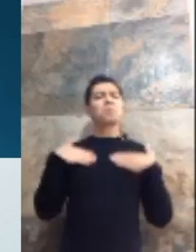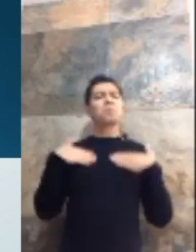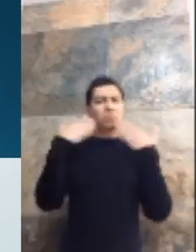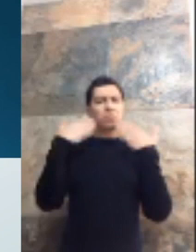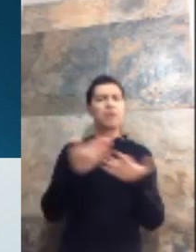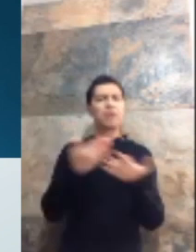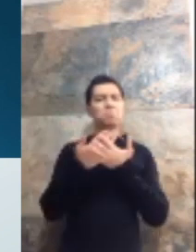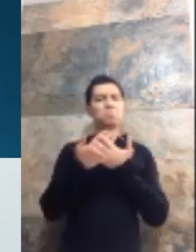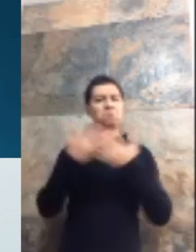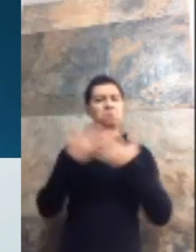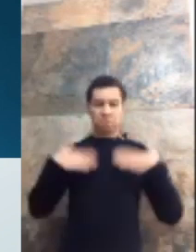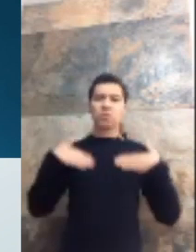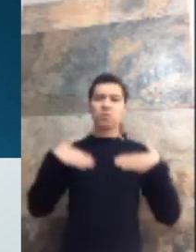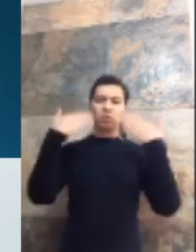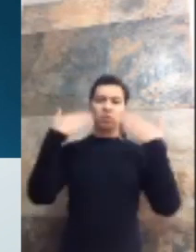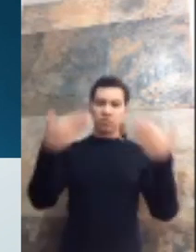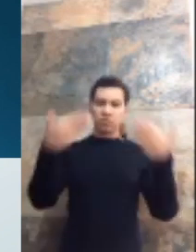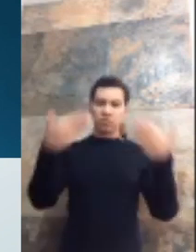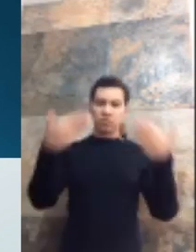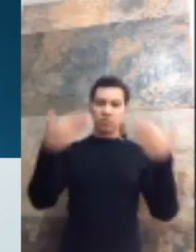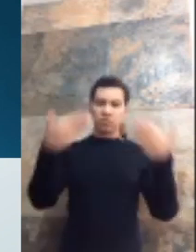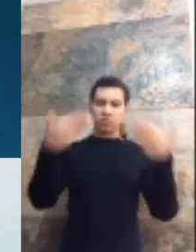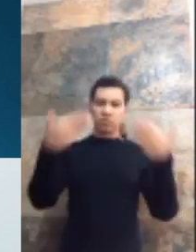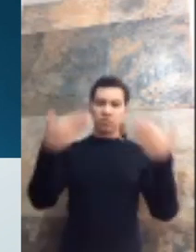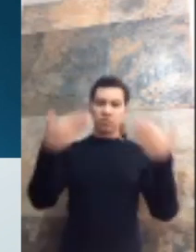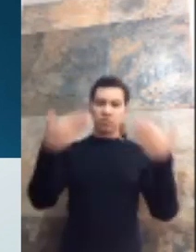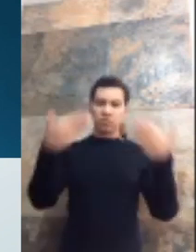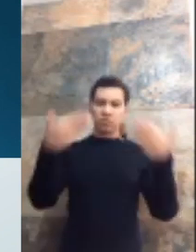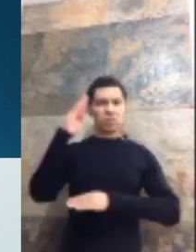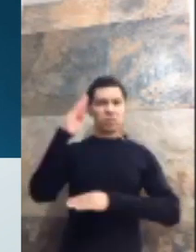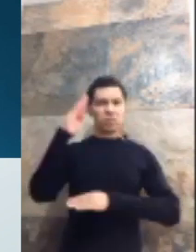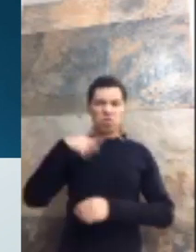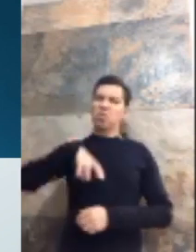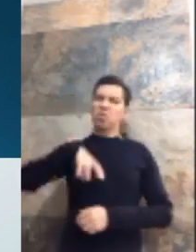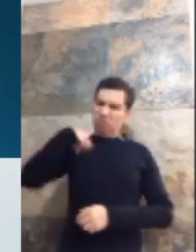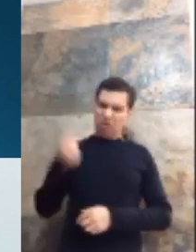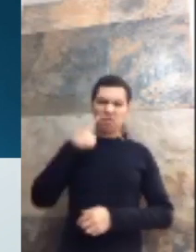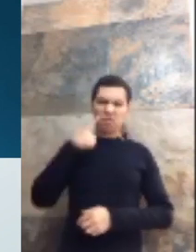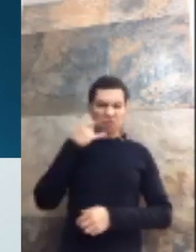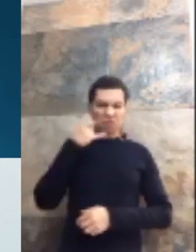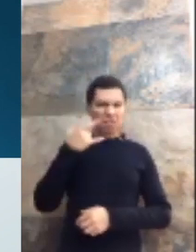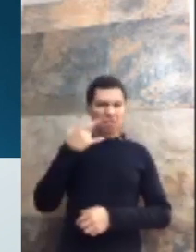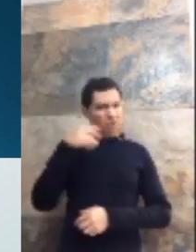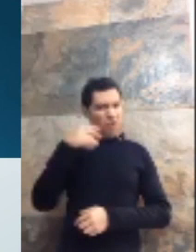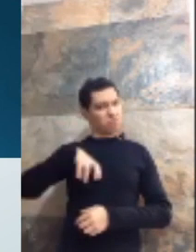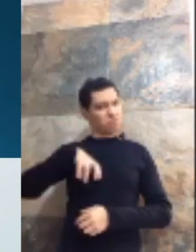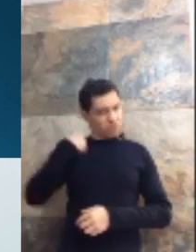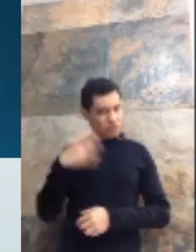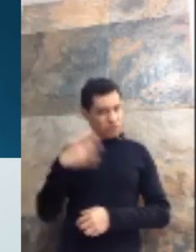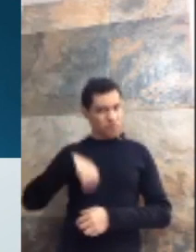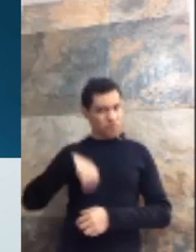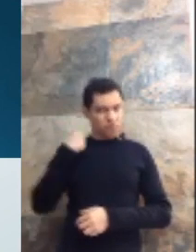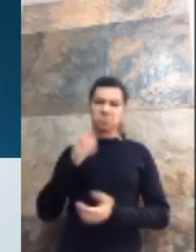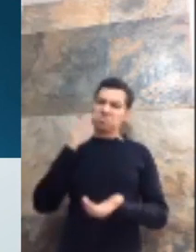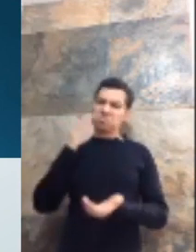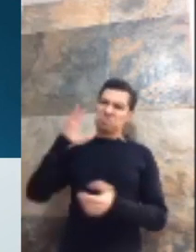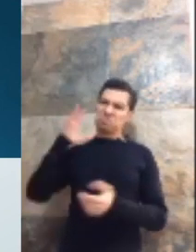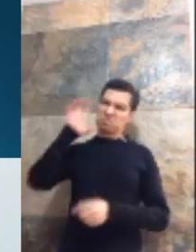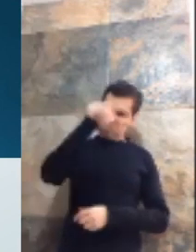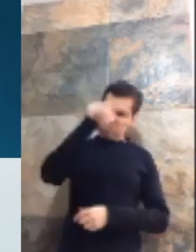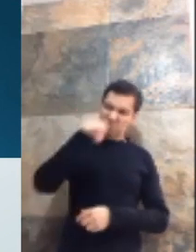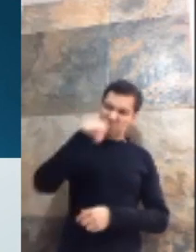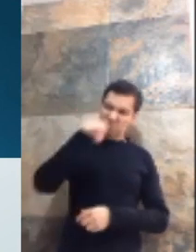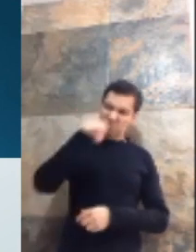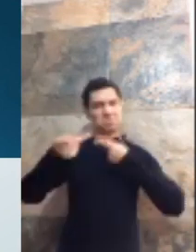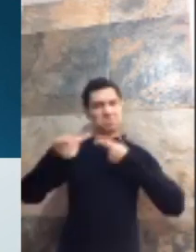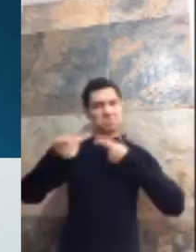actitud de no solo voy a salir de esta, voy a intentarlo con muchas ganas, sino que además voy a tratar de prepararme lo más